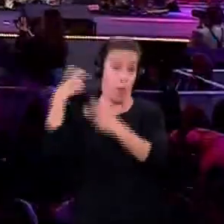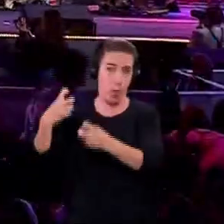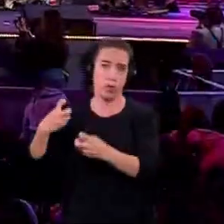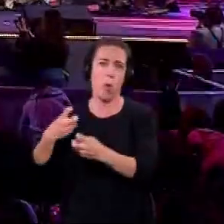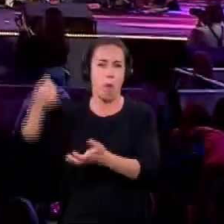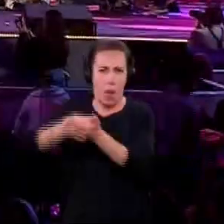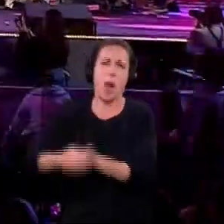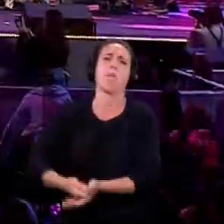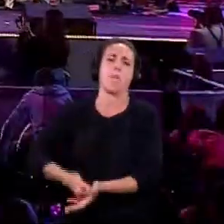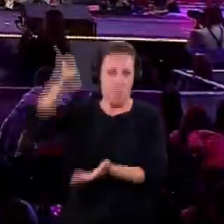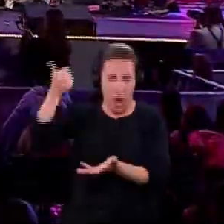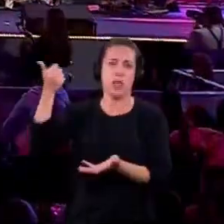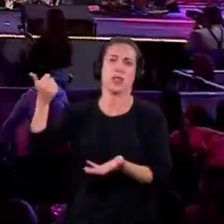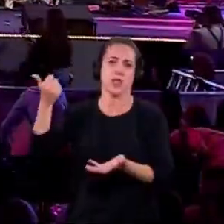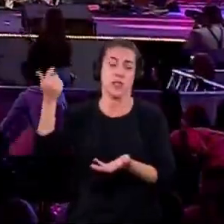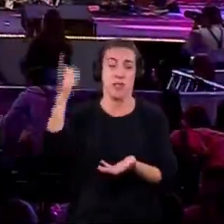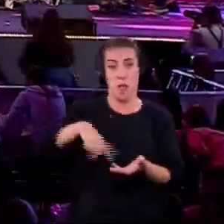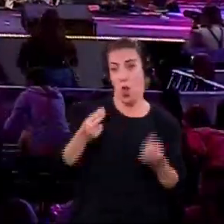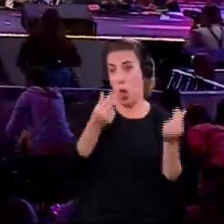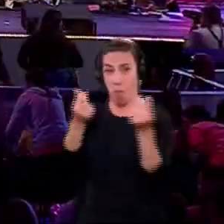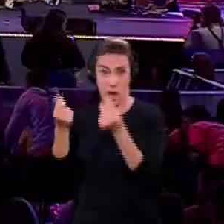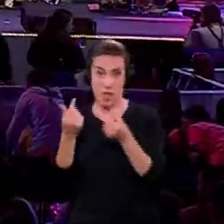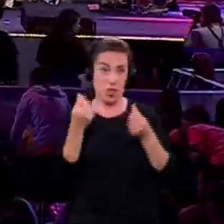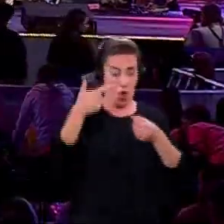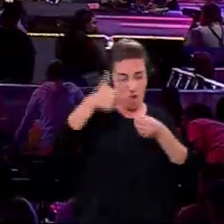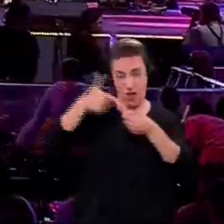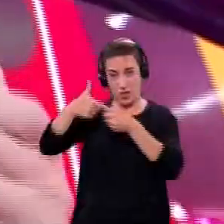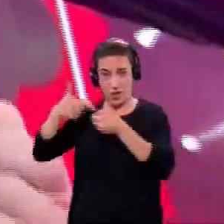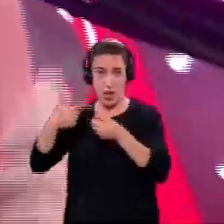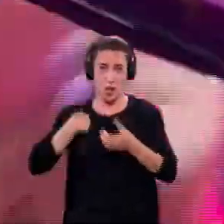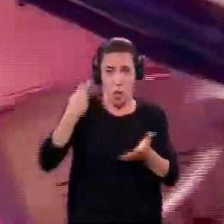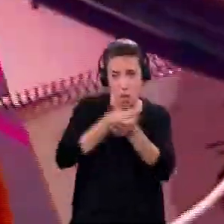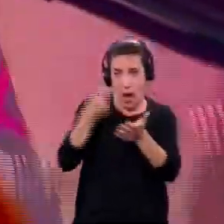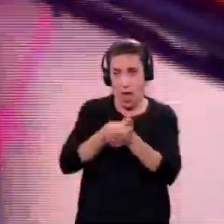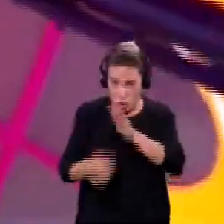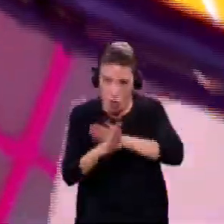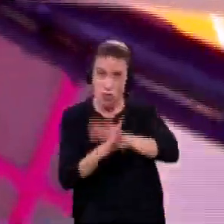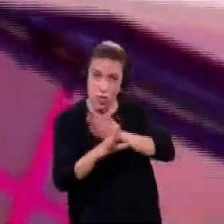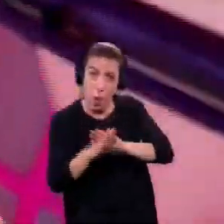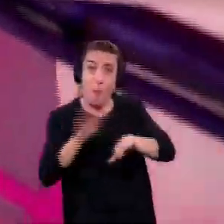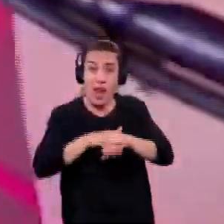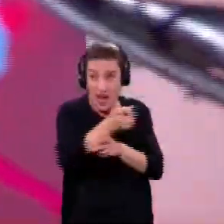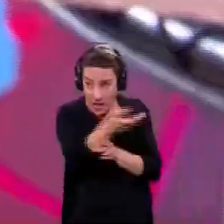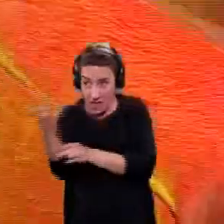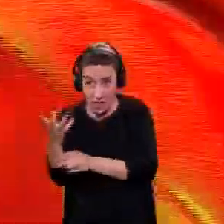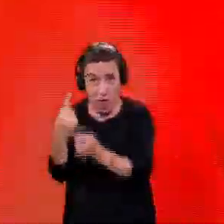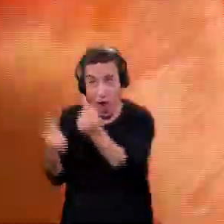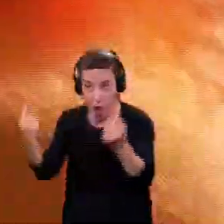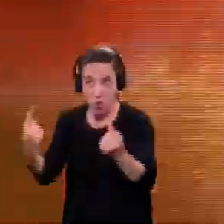El barril bajó su precio, pero sigo yo pagando una pasta para que otro.